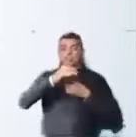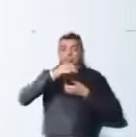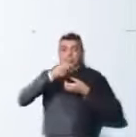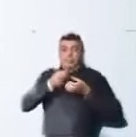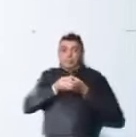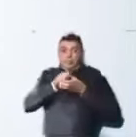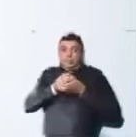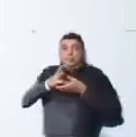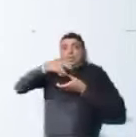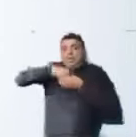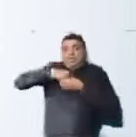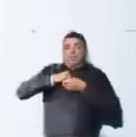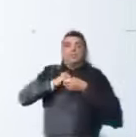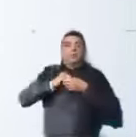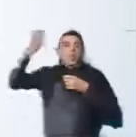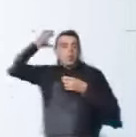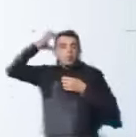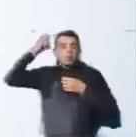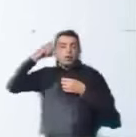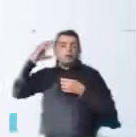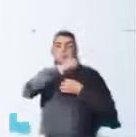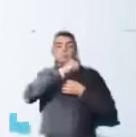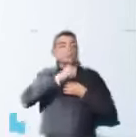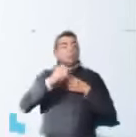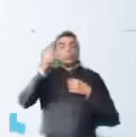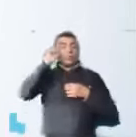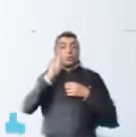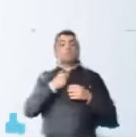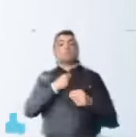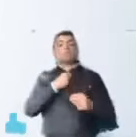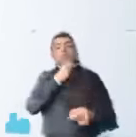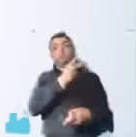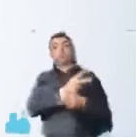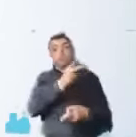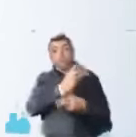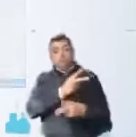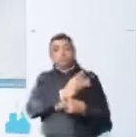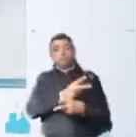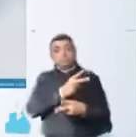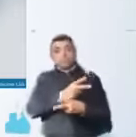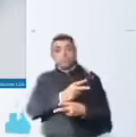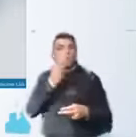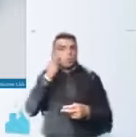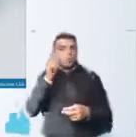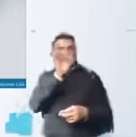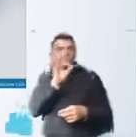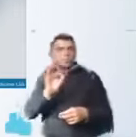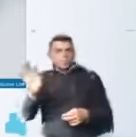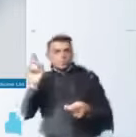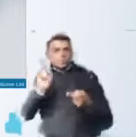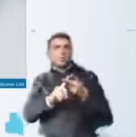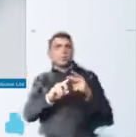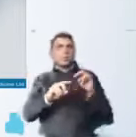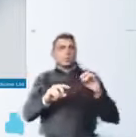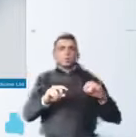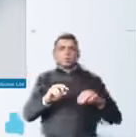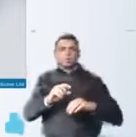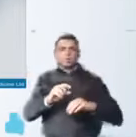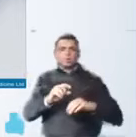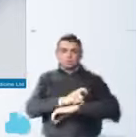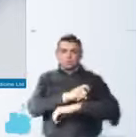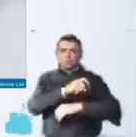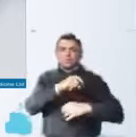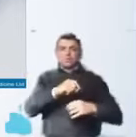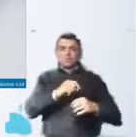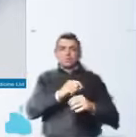infectada, y eso es peligroso porque eso mismo no pasa generalmente con las bacterias ni con los parásitos. Entonces aquí les dejo una lámina donde se ve cómo